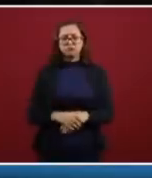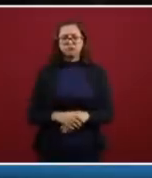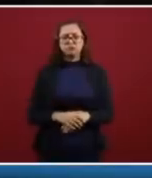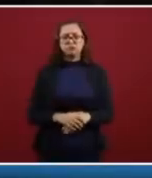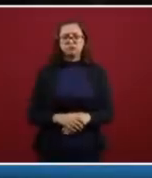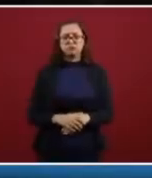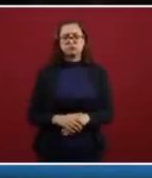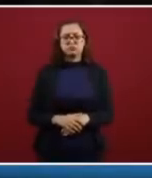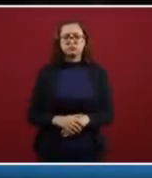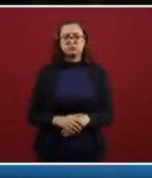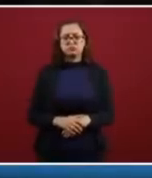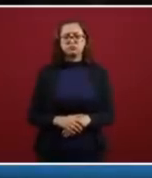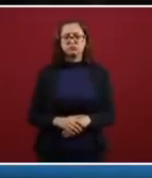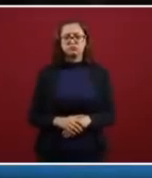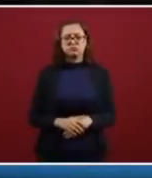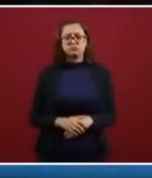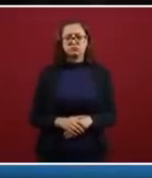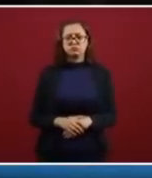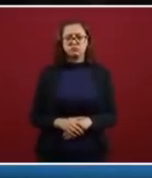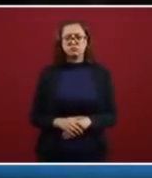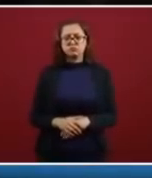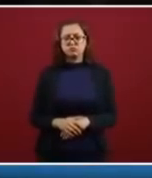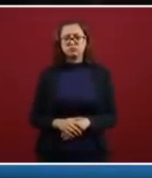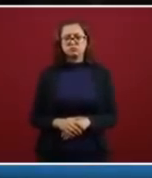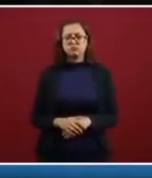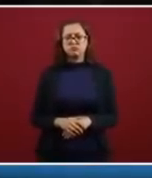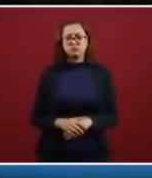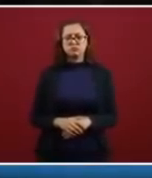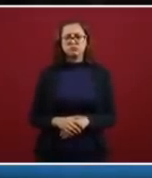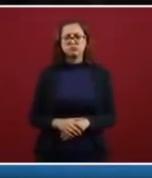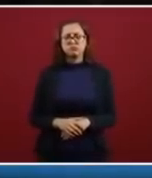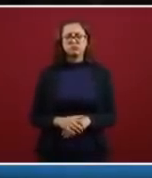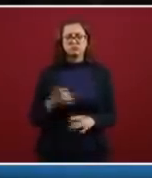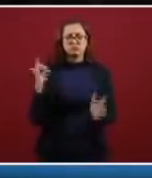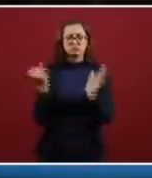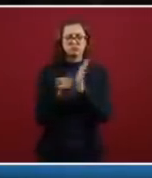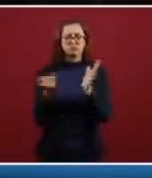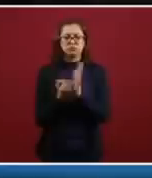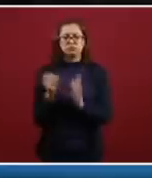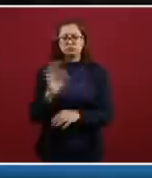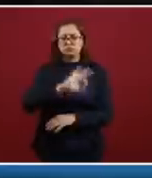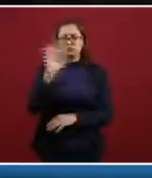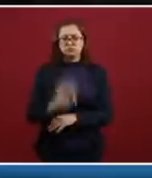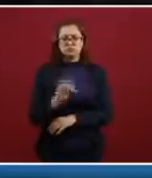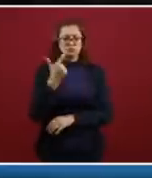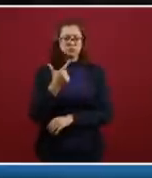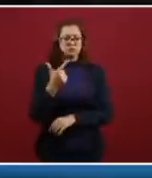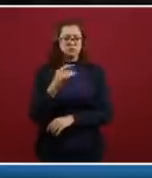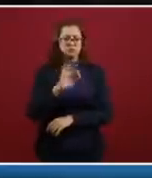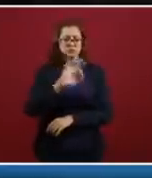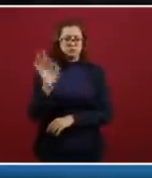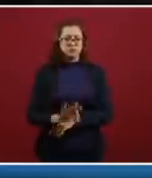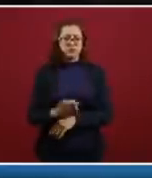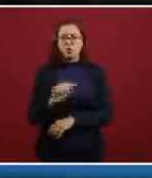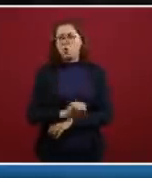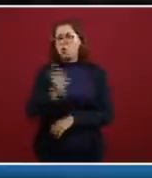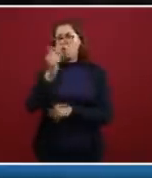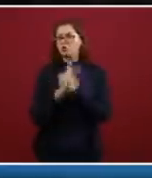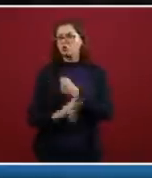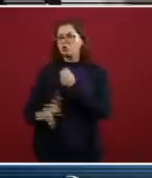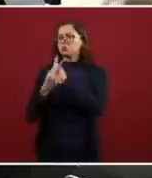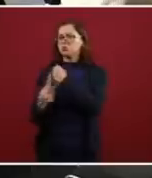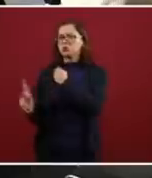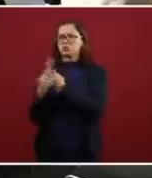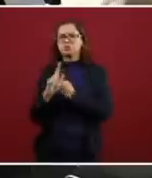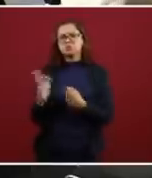un 7% de la tasa de interés, cuando a nivel mundial hay tasas del